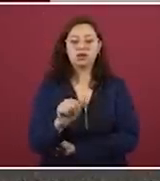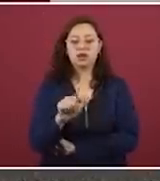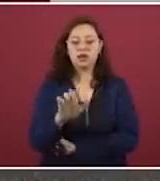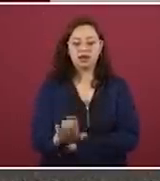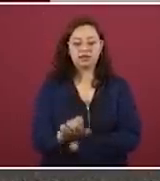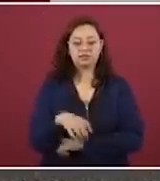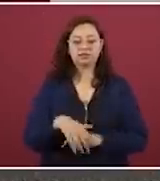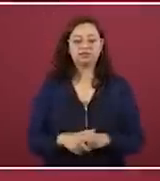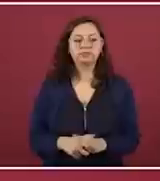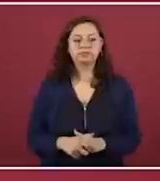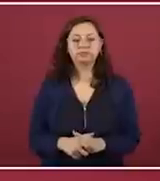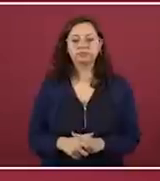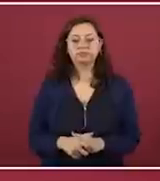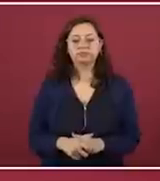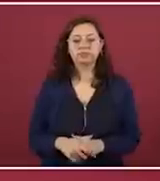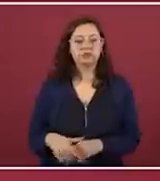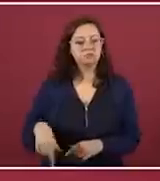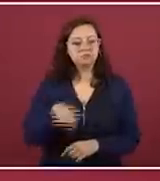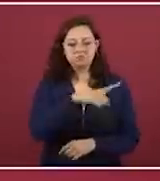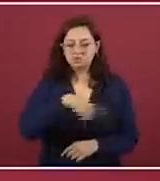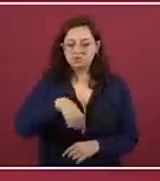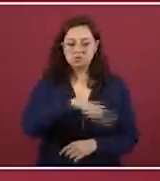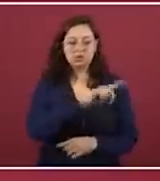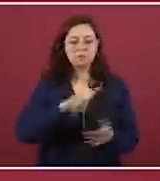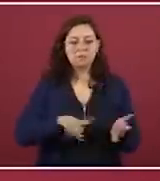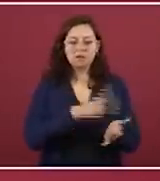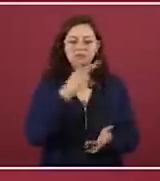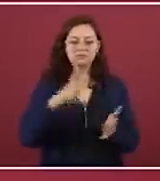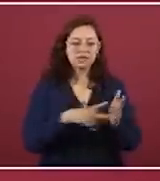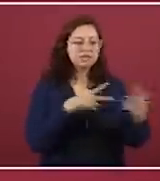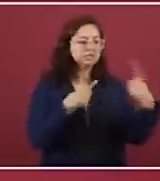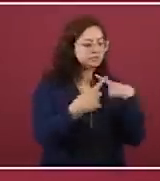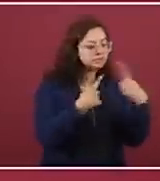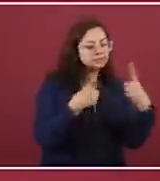se están reuniendo constantemente para